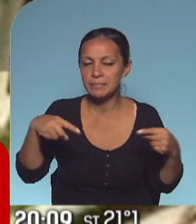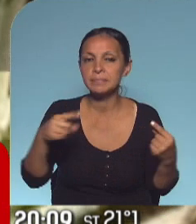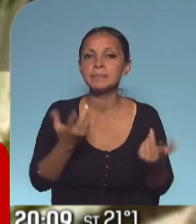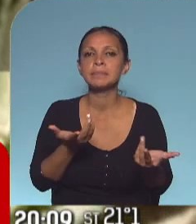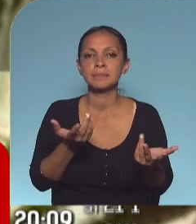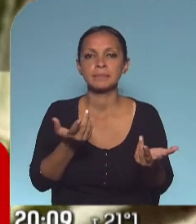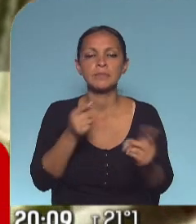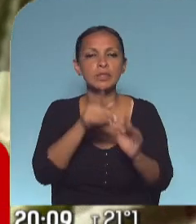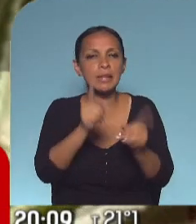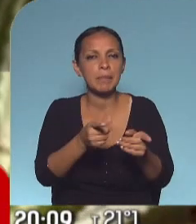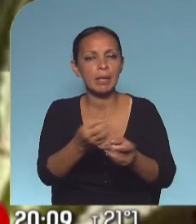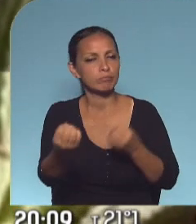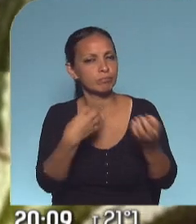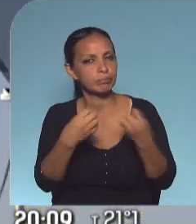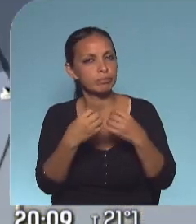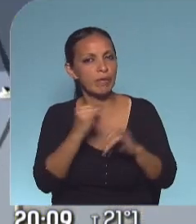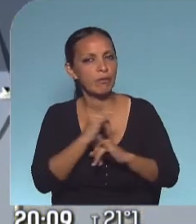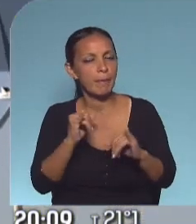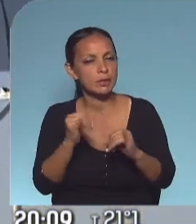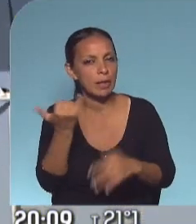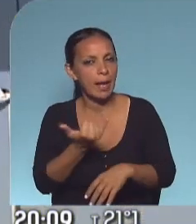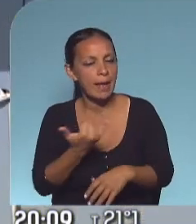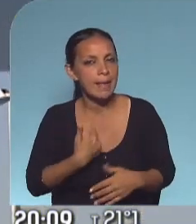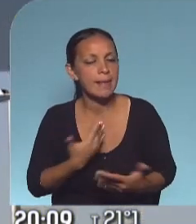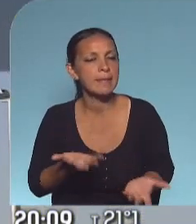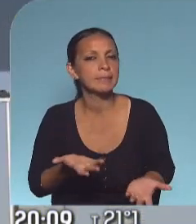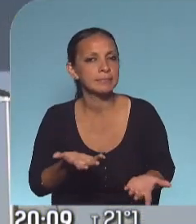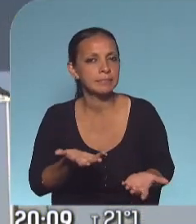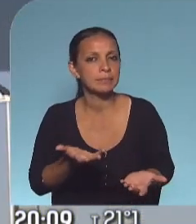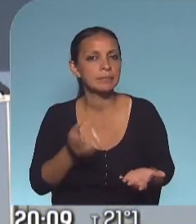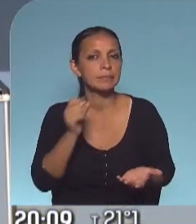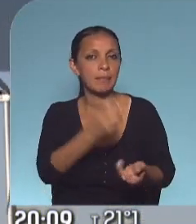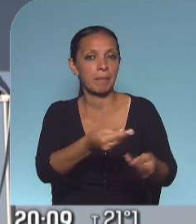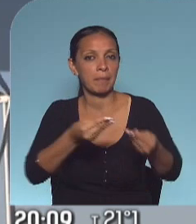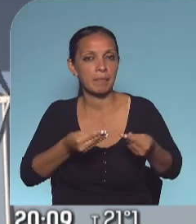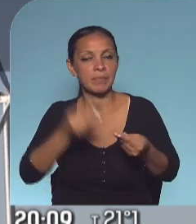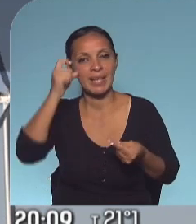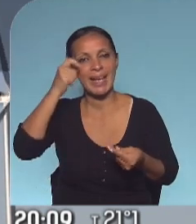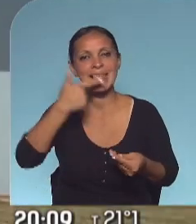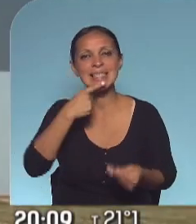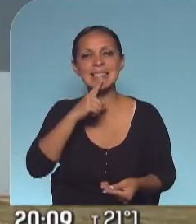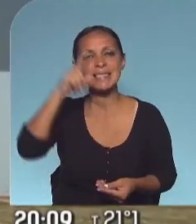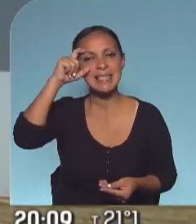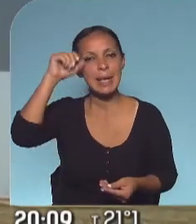también tuve información por parte de Esteban Nofal, que estaba en una